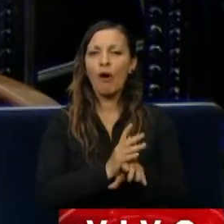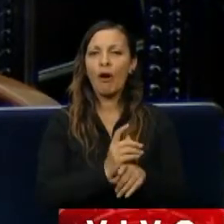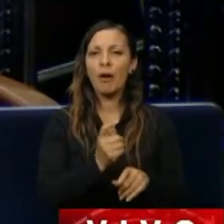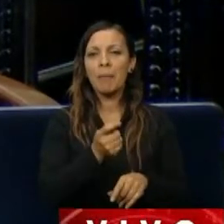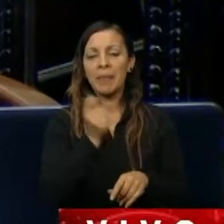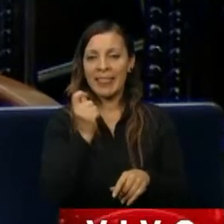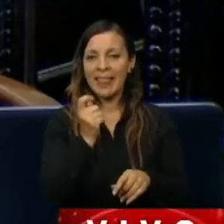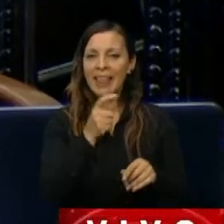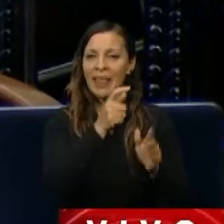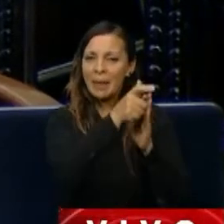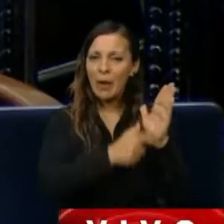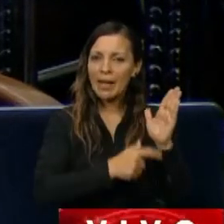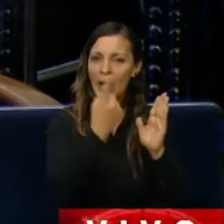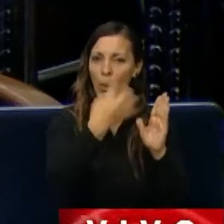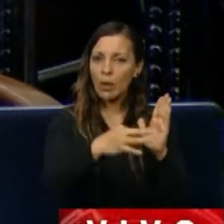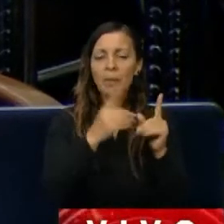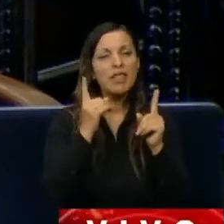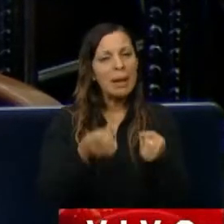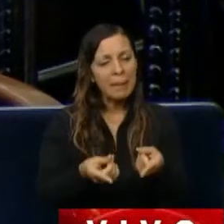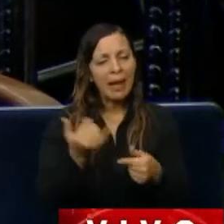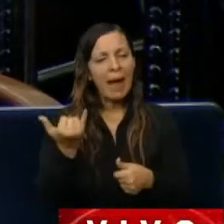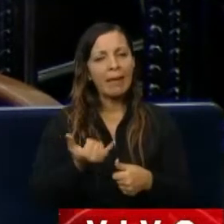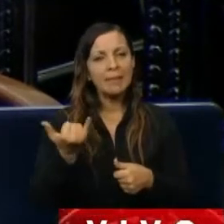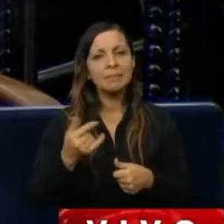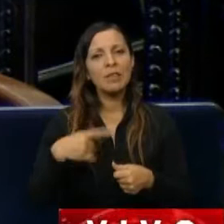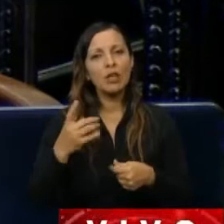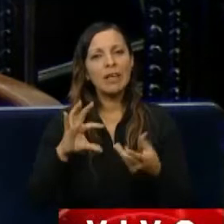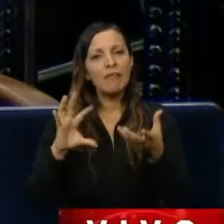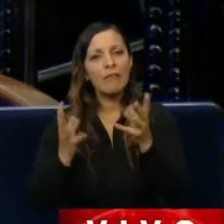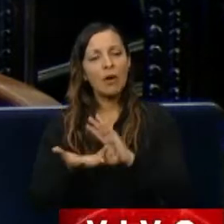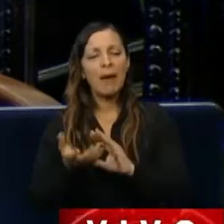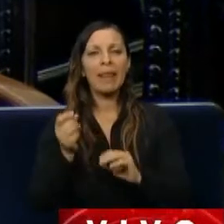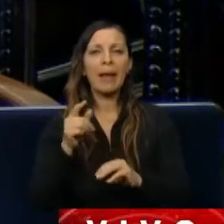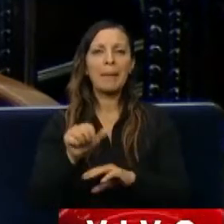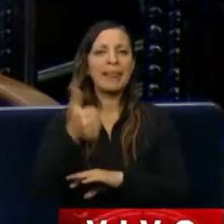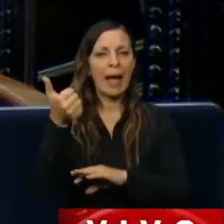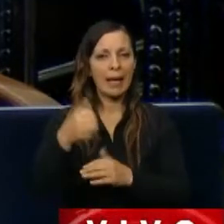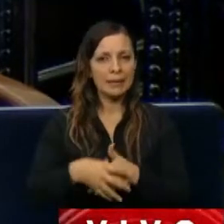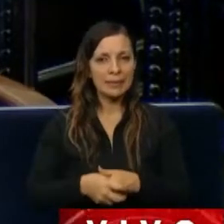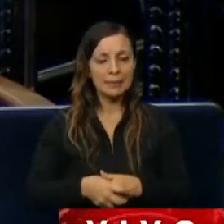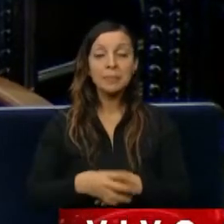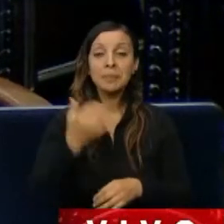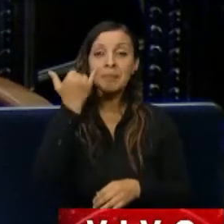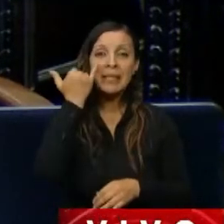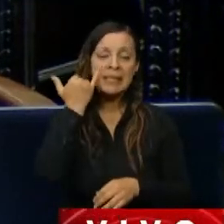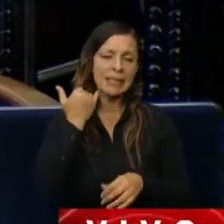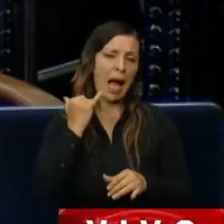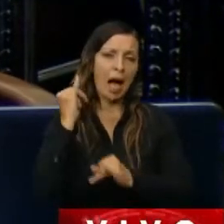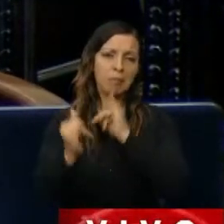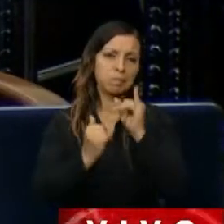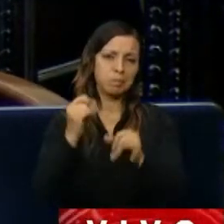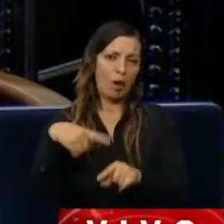genera la boleta única, y trae aparejado también otro tipo de ventajas que ya han sido suficientemente